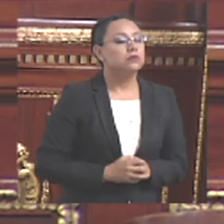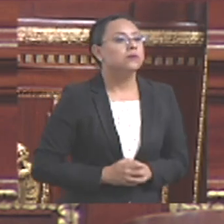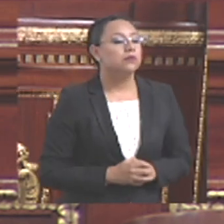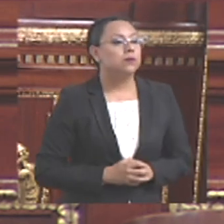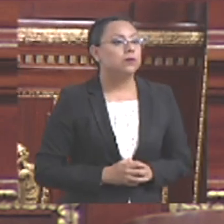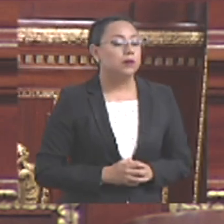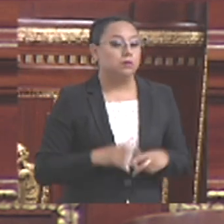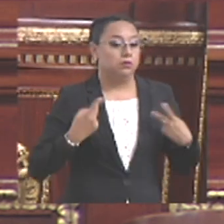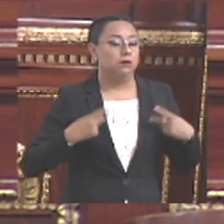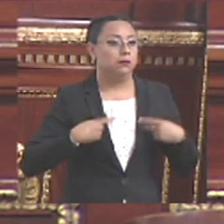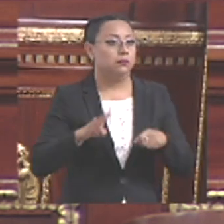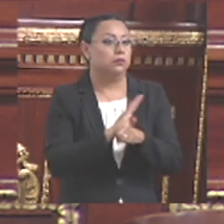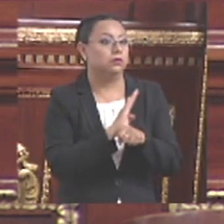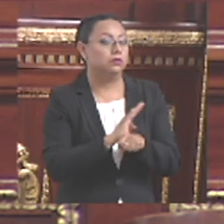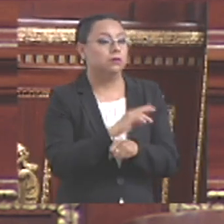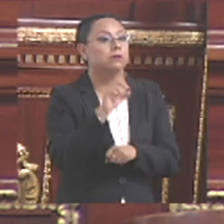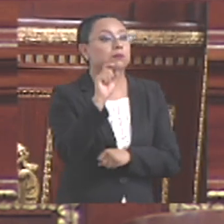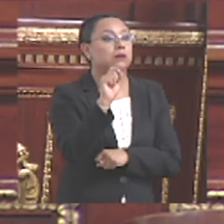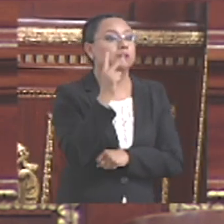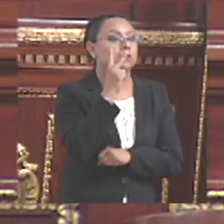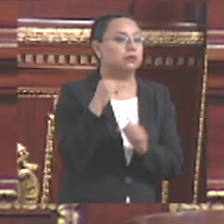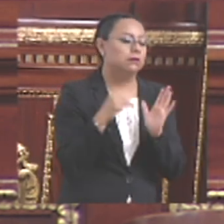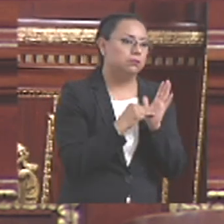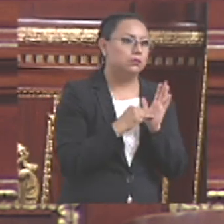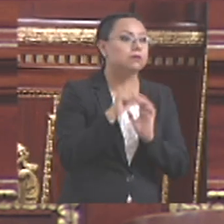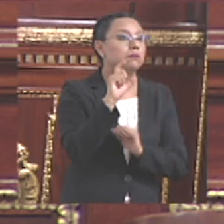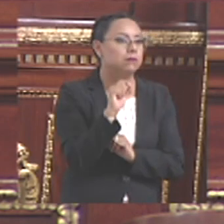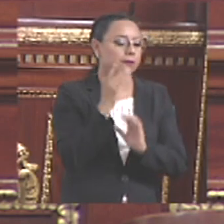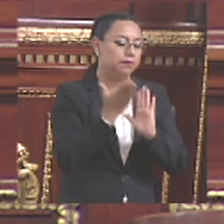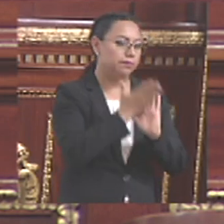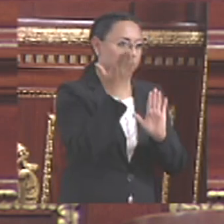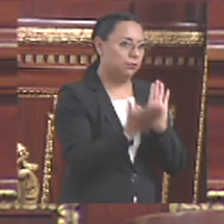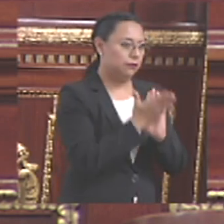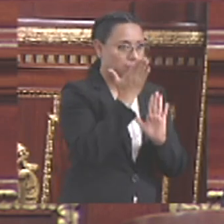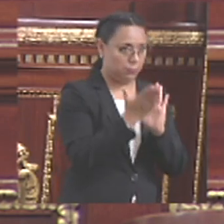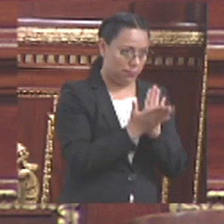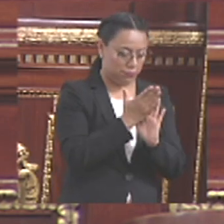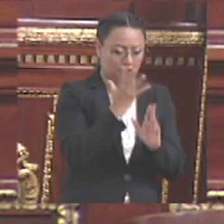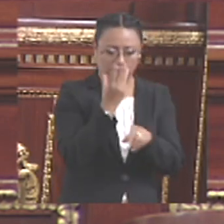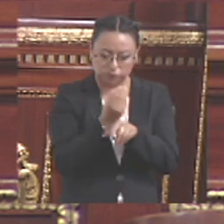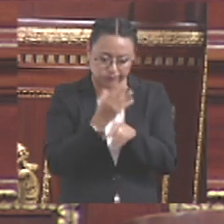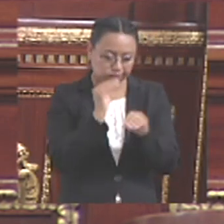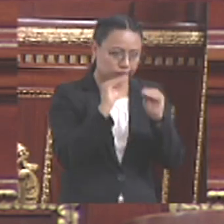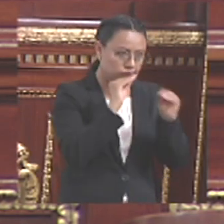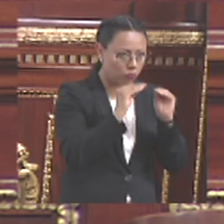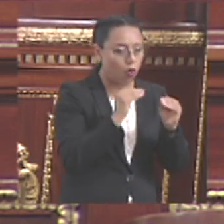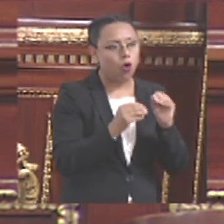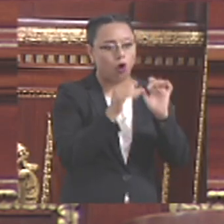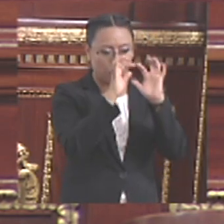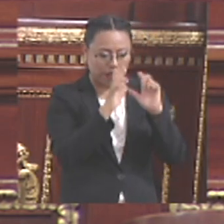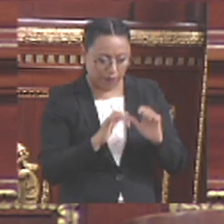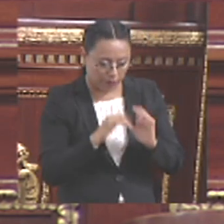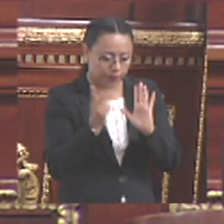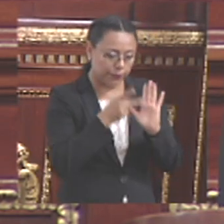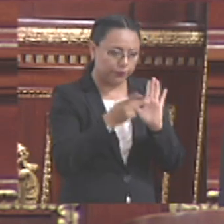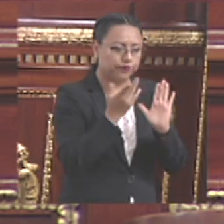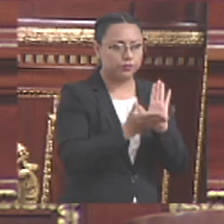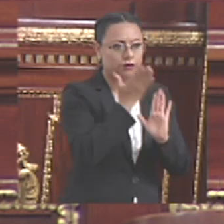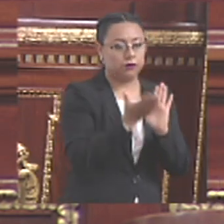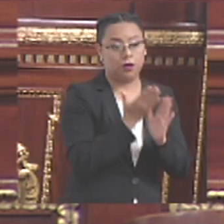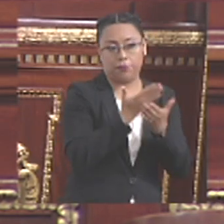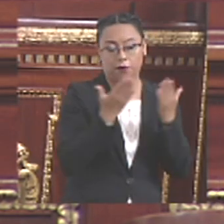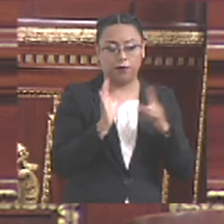son más de 22,020 obras de reconstrucción y rehabilitación. De estas, la Comisión de